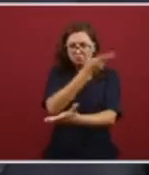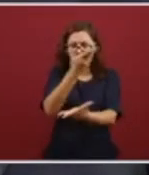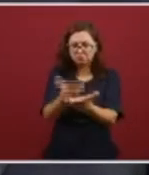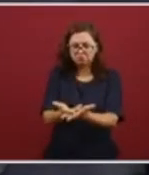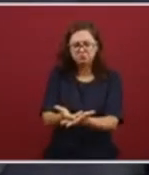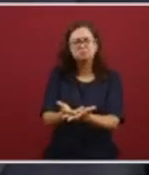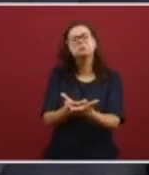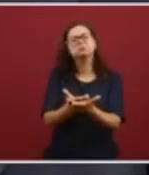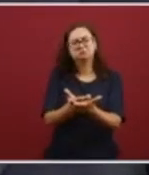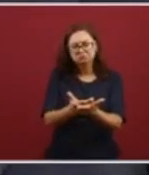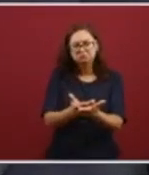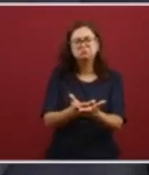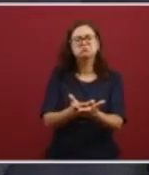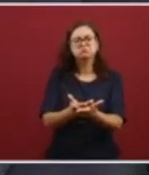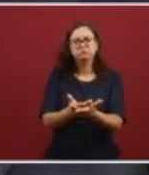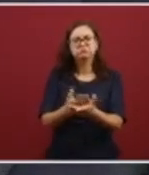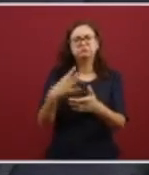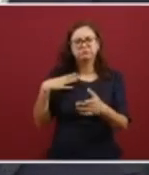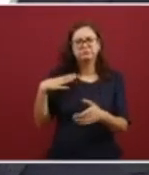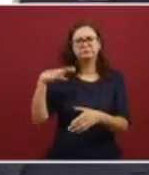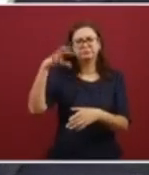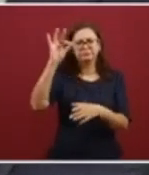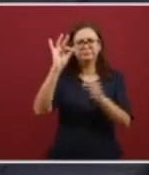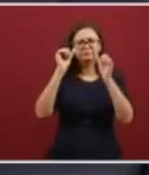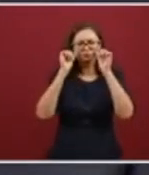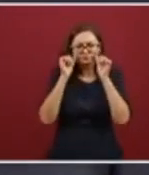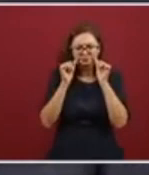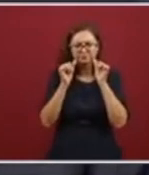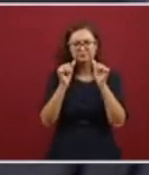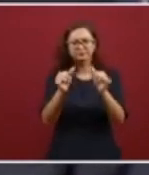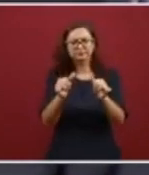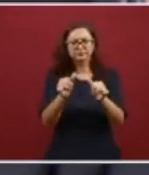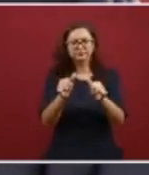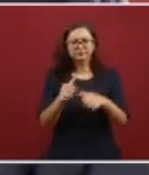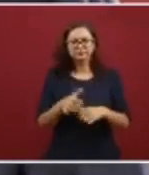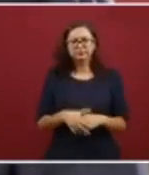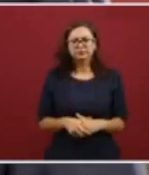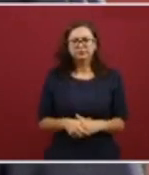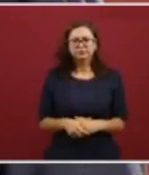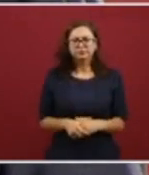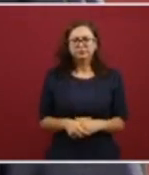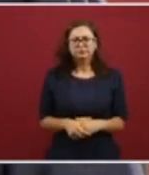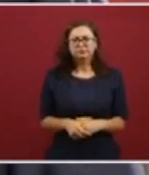hacer y estamos nosotros